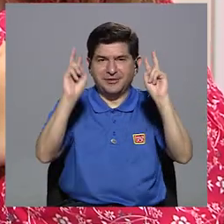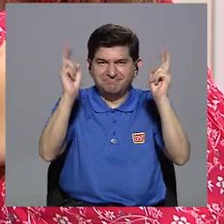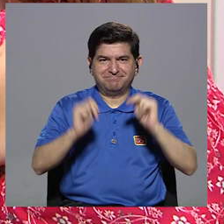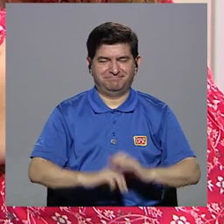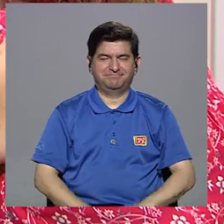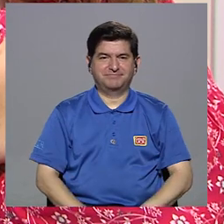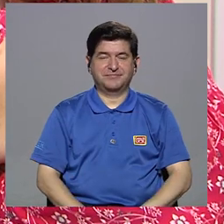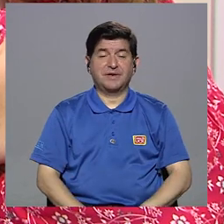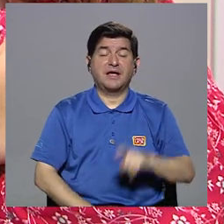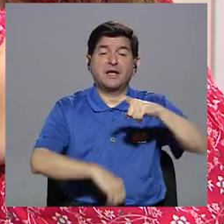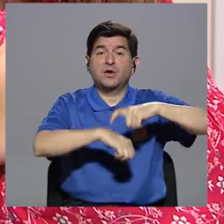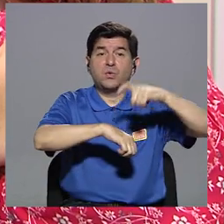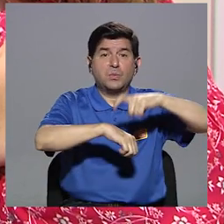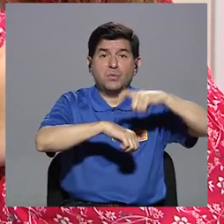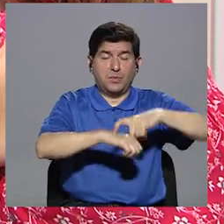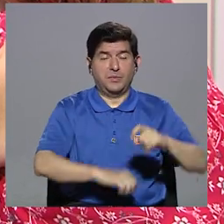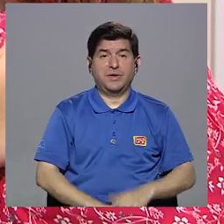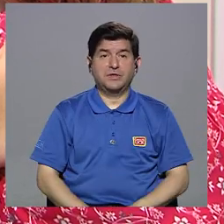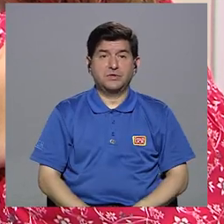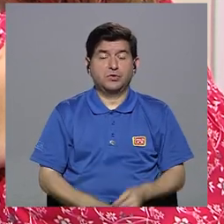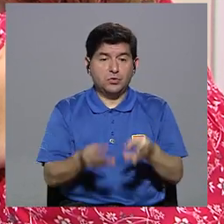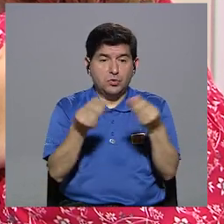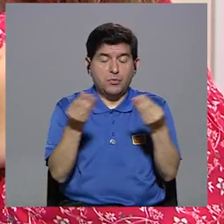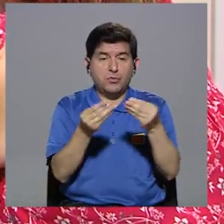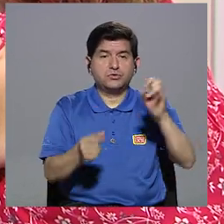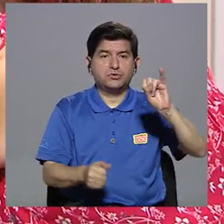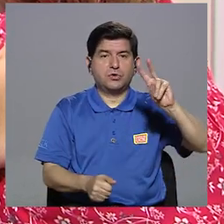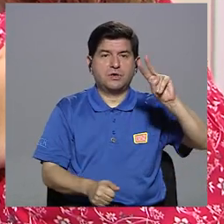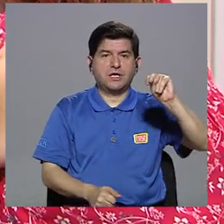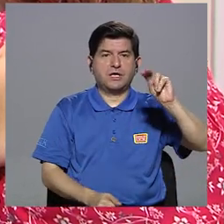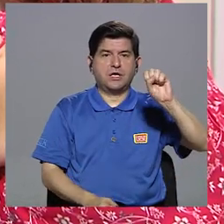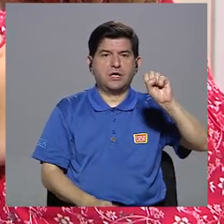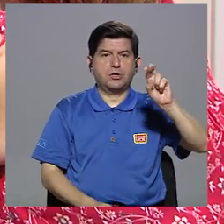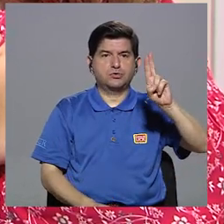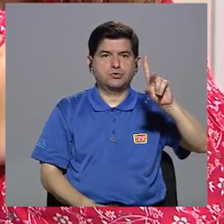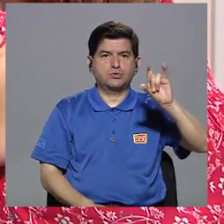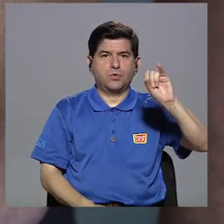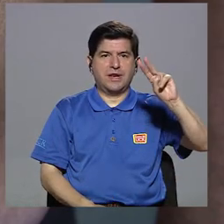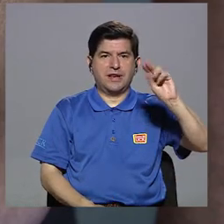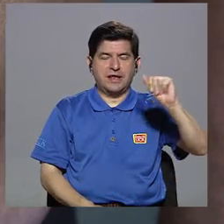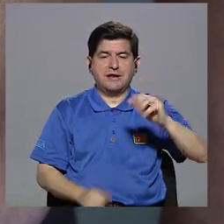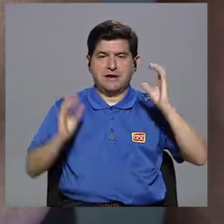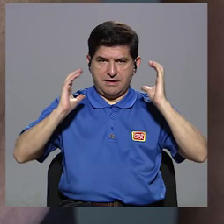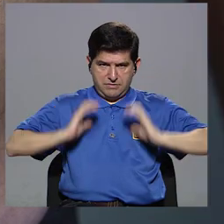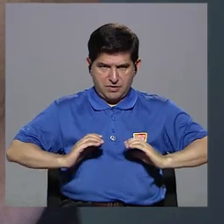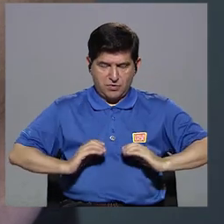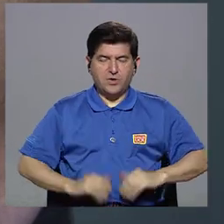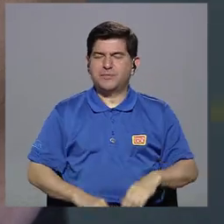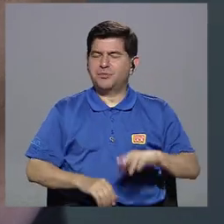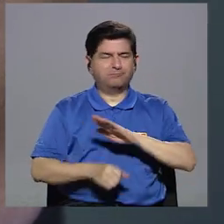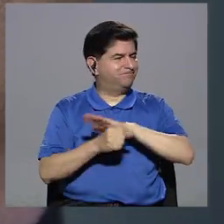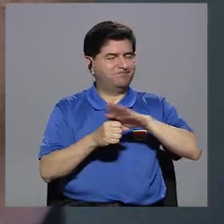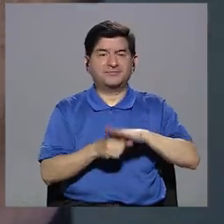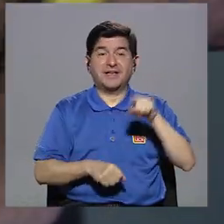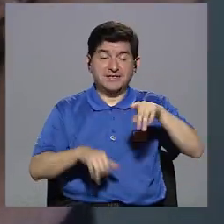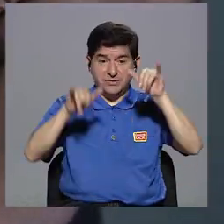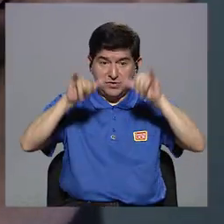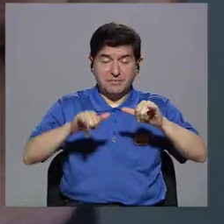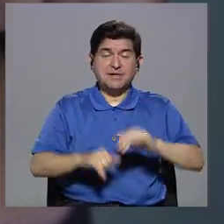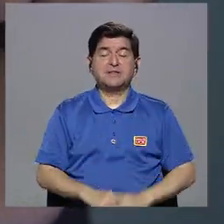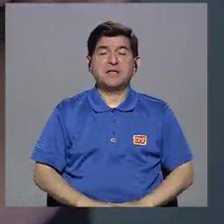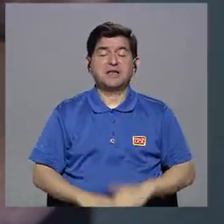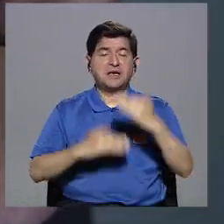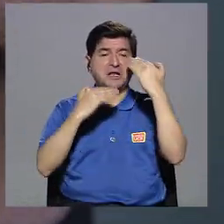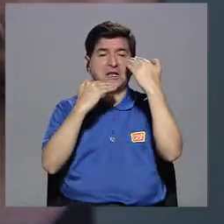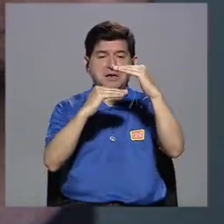sube porque en determinado momento es la producción de insulina en el cuerpo ya no es suficiente la insulina es la que mantiene el